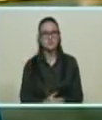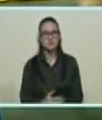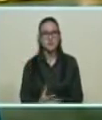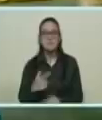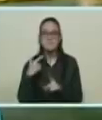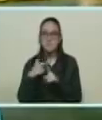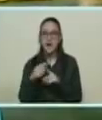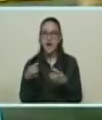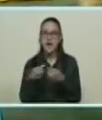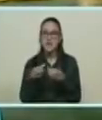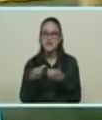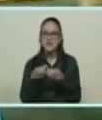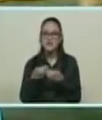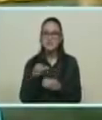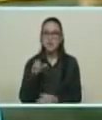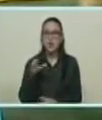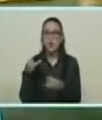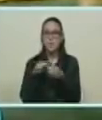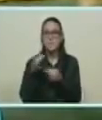junto al equipo de la criptomoneda.